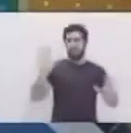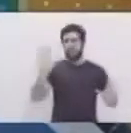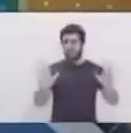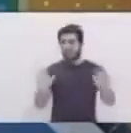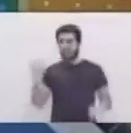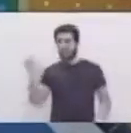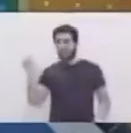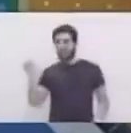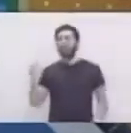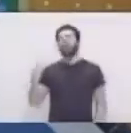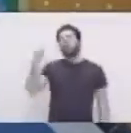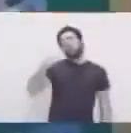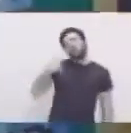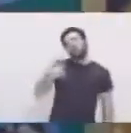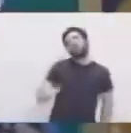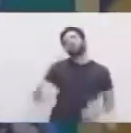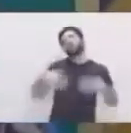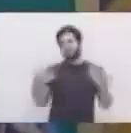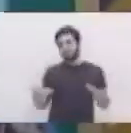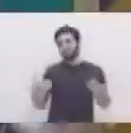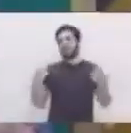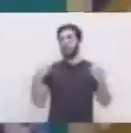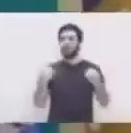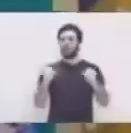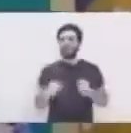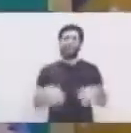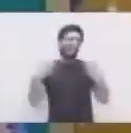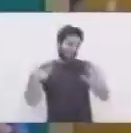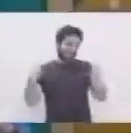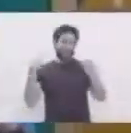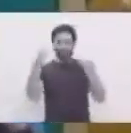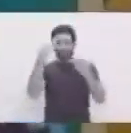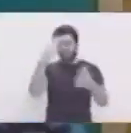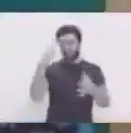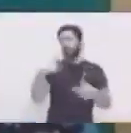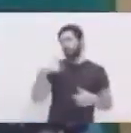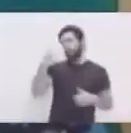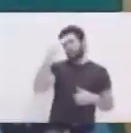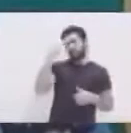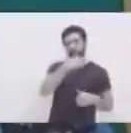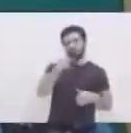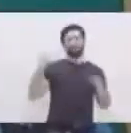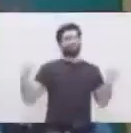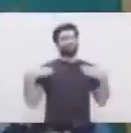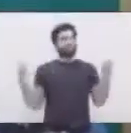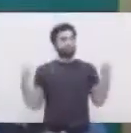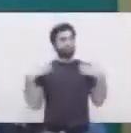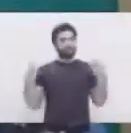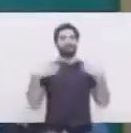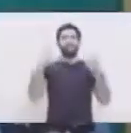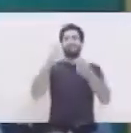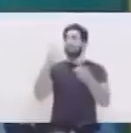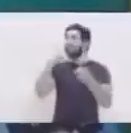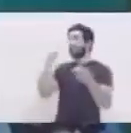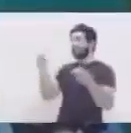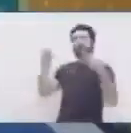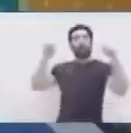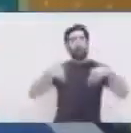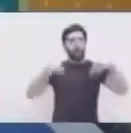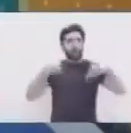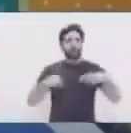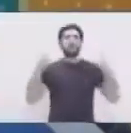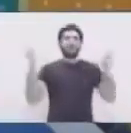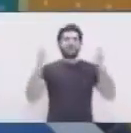bienvenida. ¿Qué vamos a hacer hoy? Gracias, gracias. Hola chicos, yo sé que todos están muy felices porque estamos celebrando el Día del Niño,